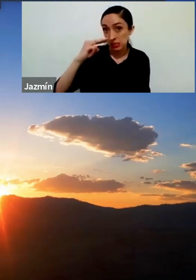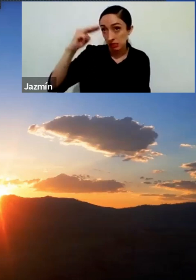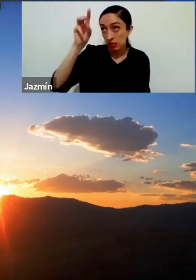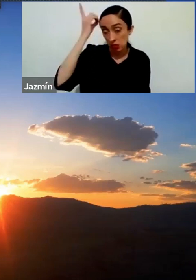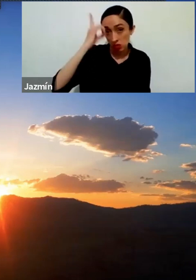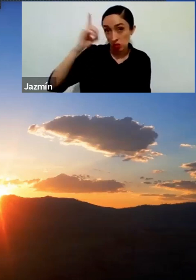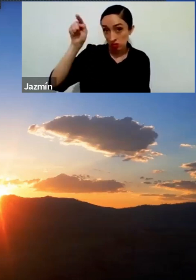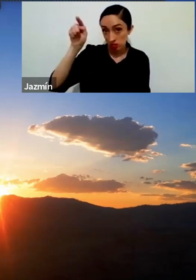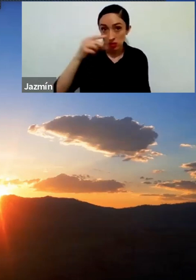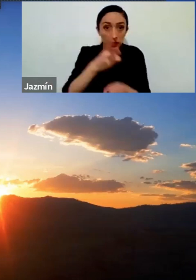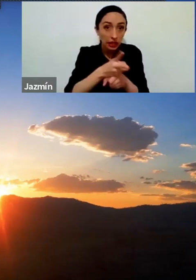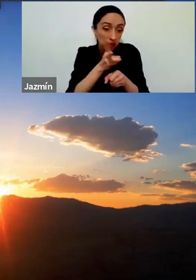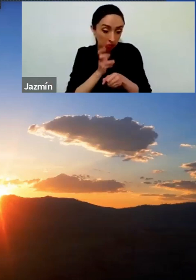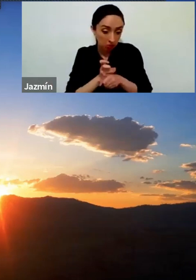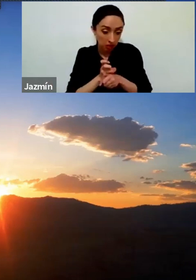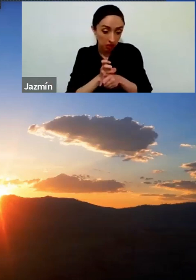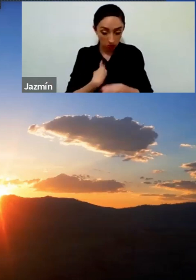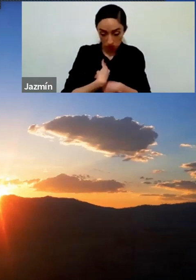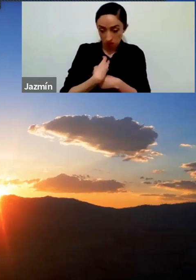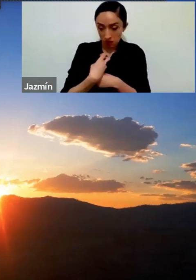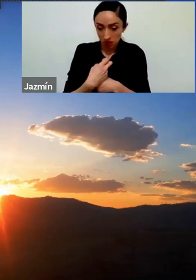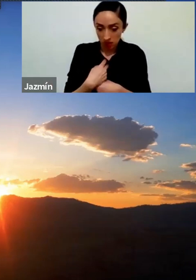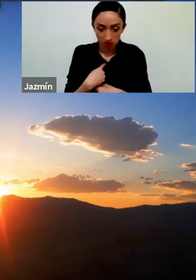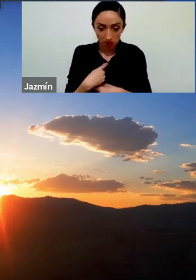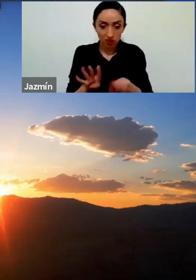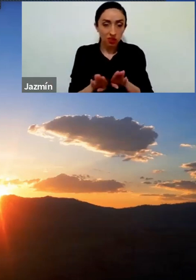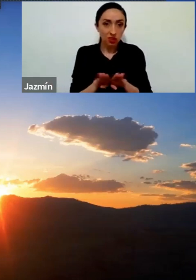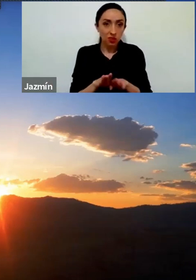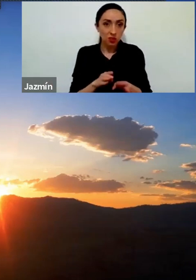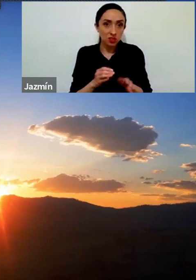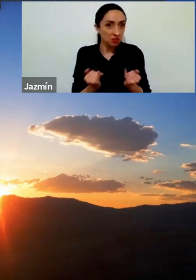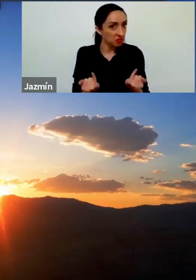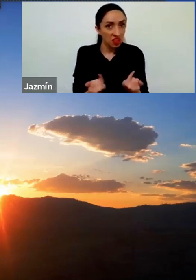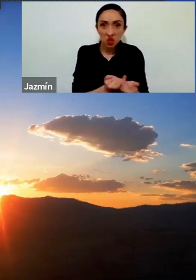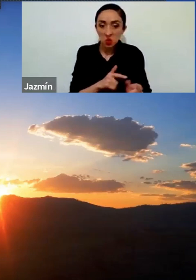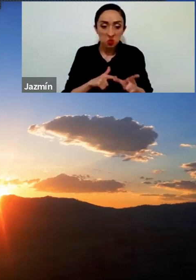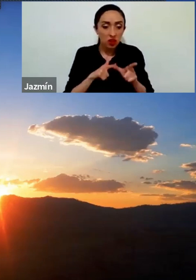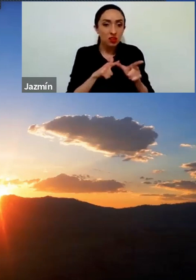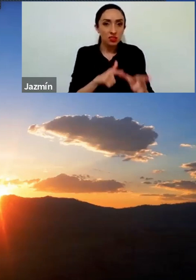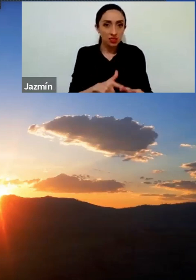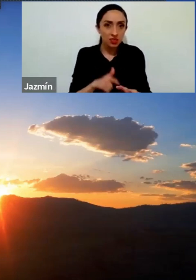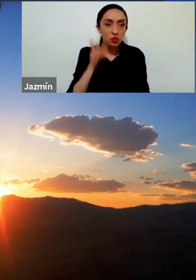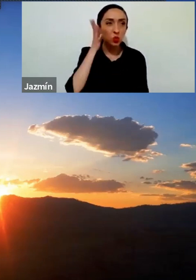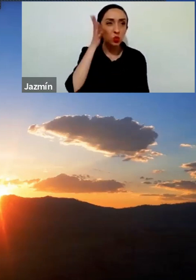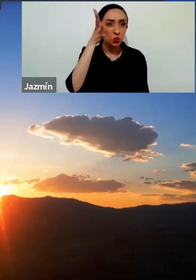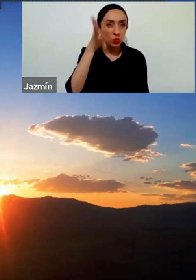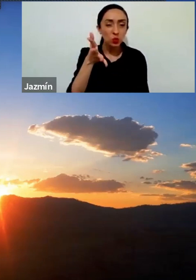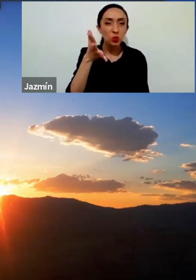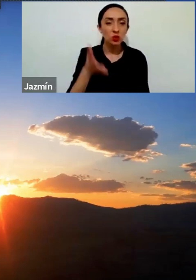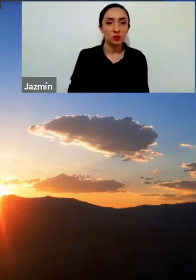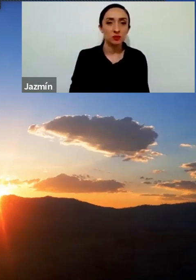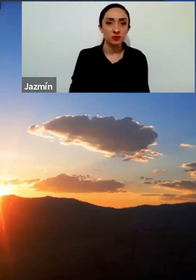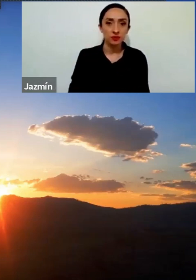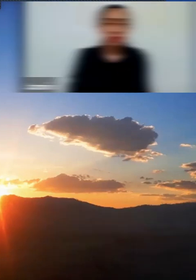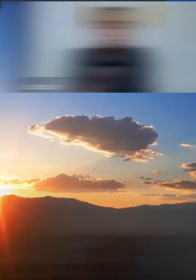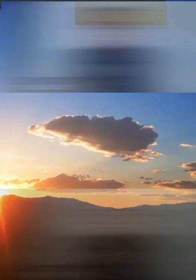reflexionarla también en este paso donde estoy haciendo una mirada hacia el futuro. Así